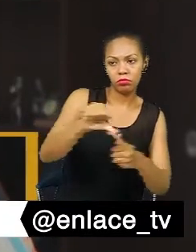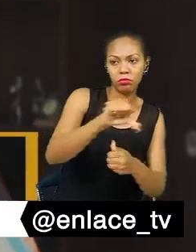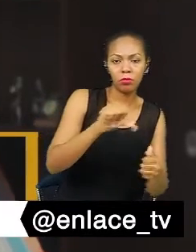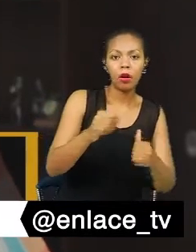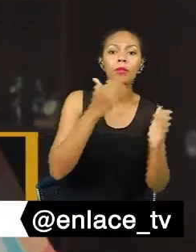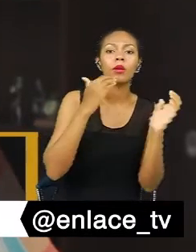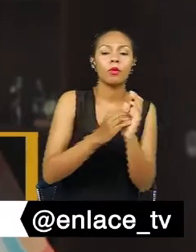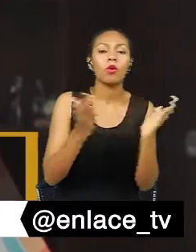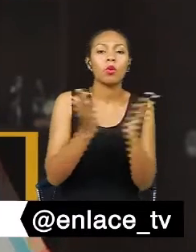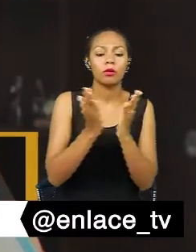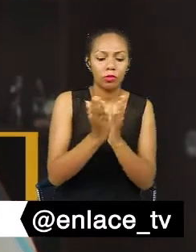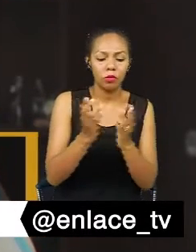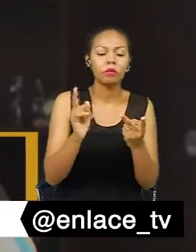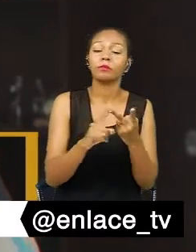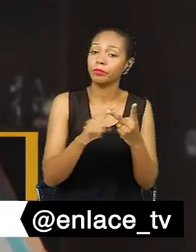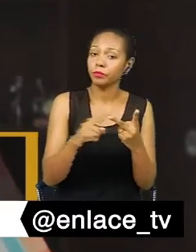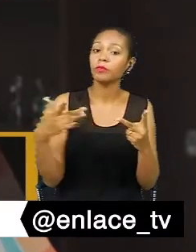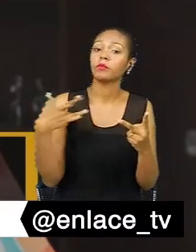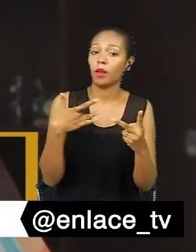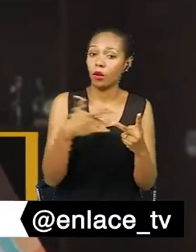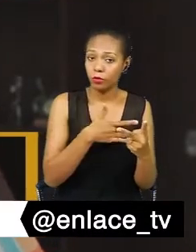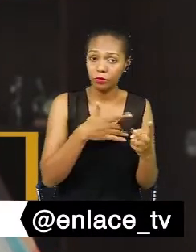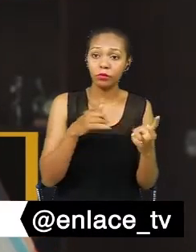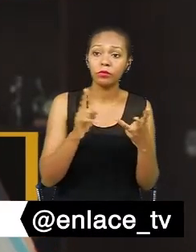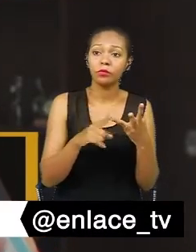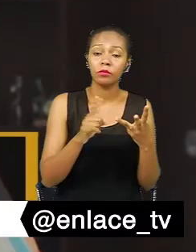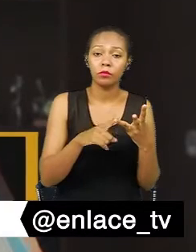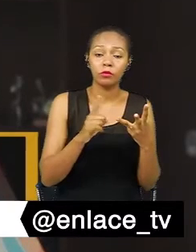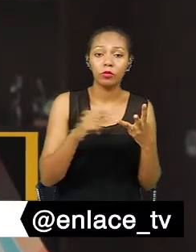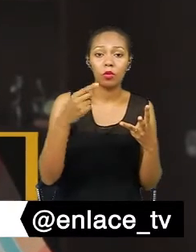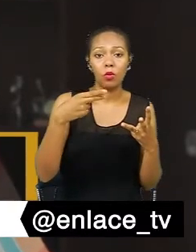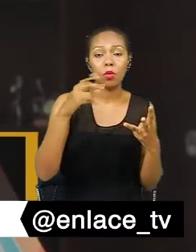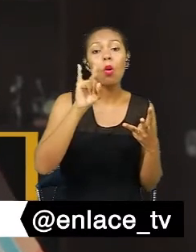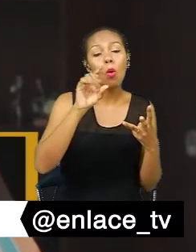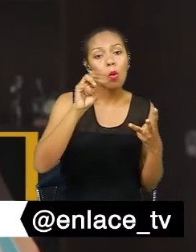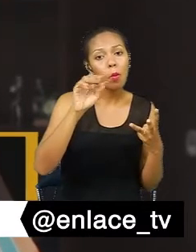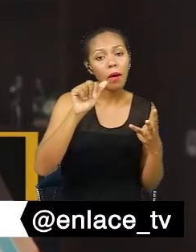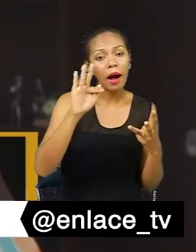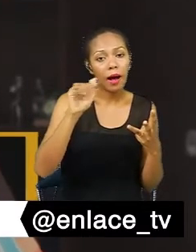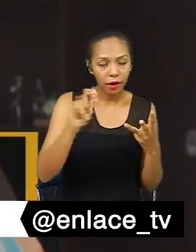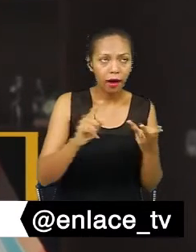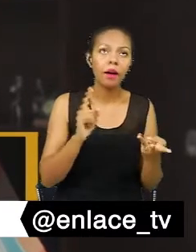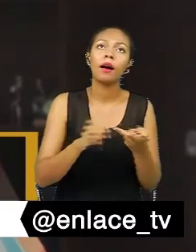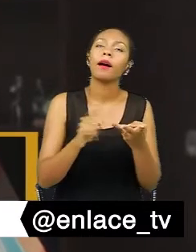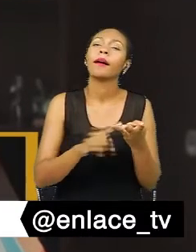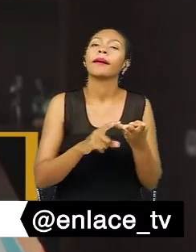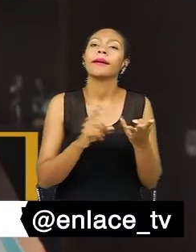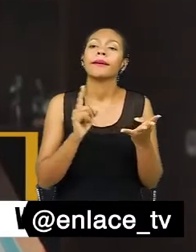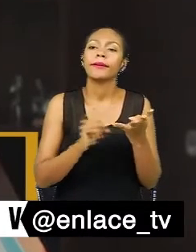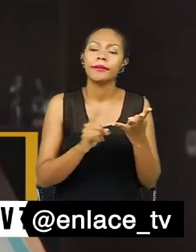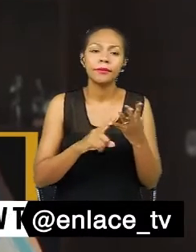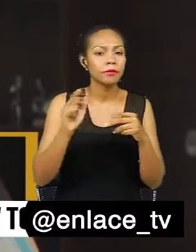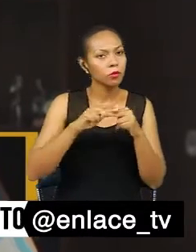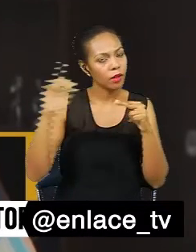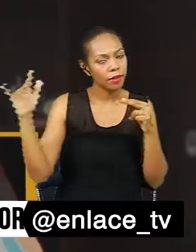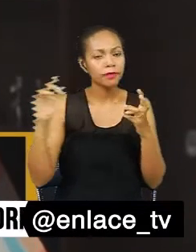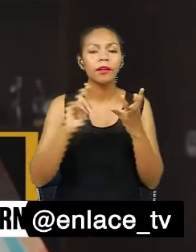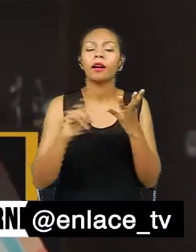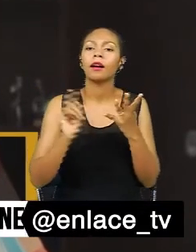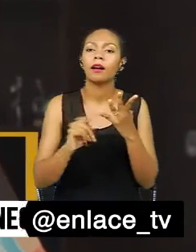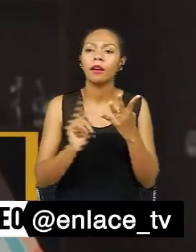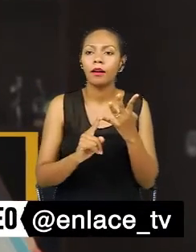tiene que ver con salud, lo que tiene que ver con Humata, lo que tiene que ver con medio ambiente.